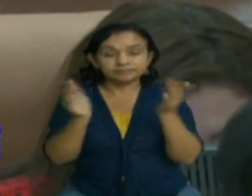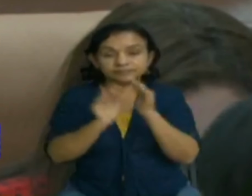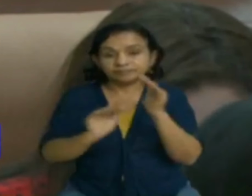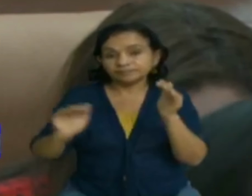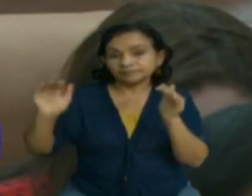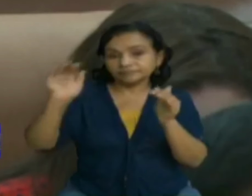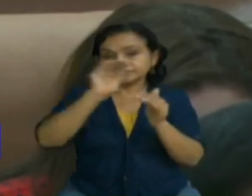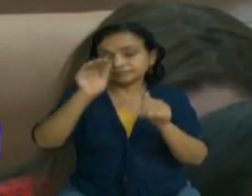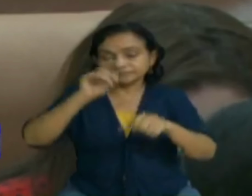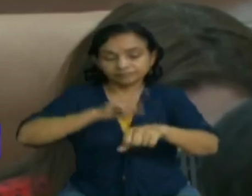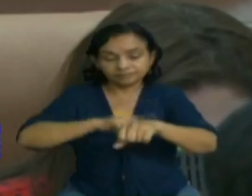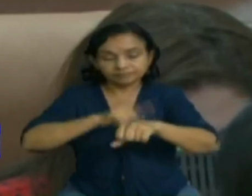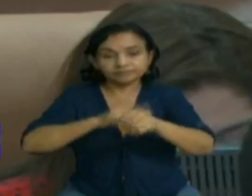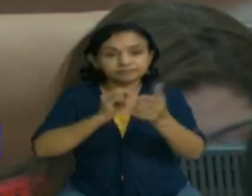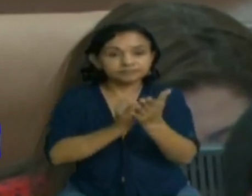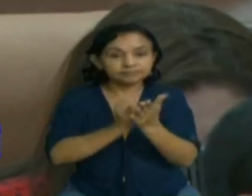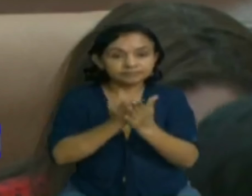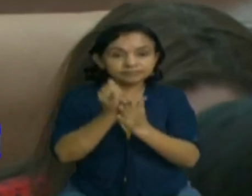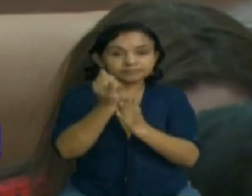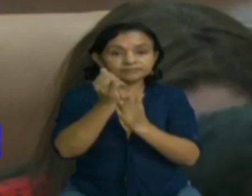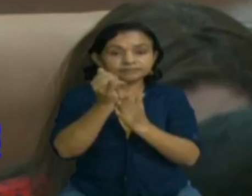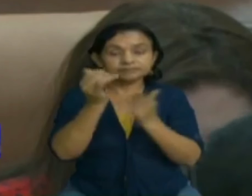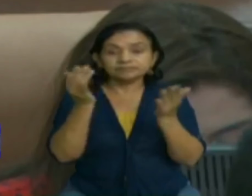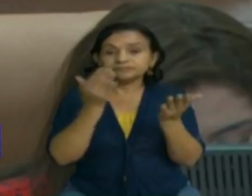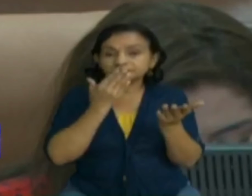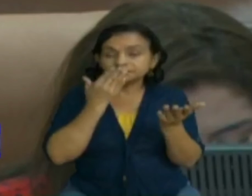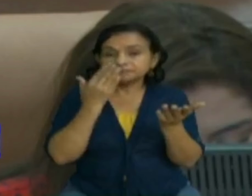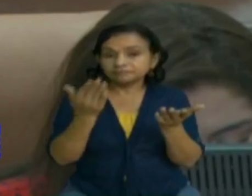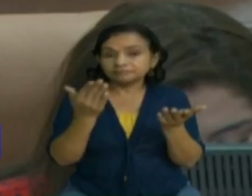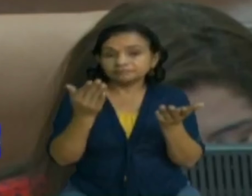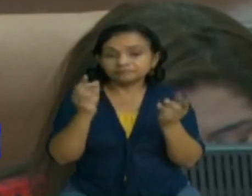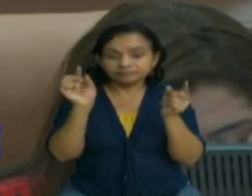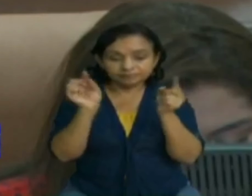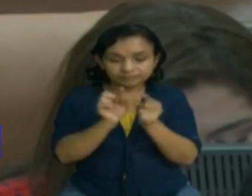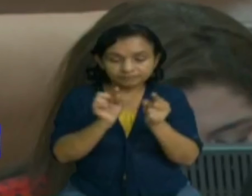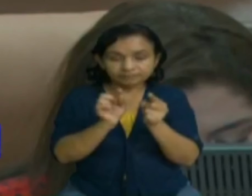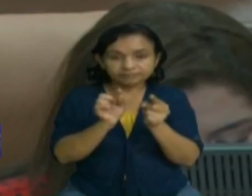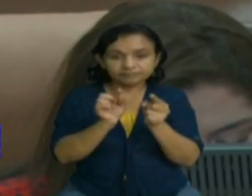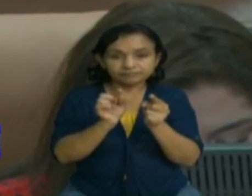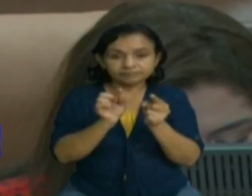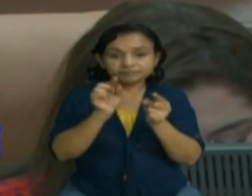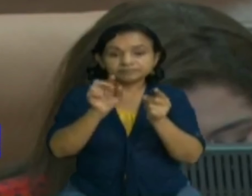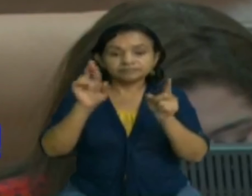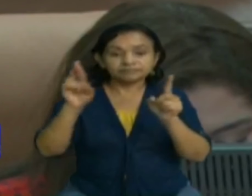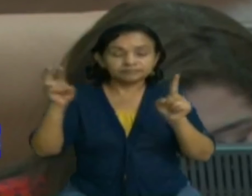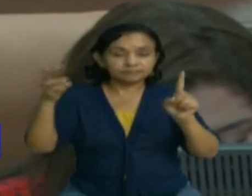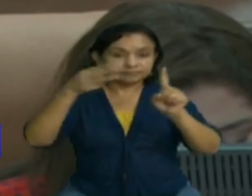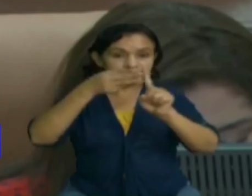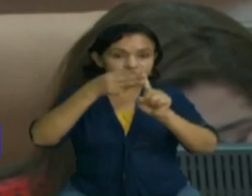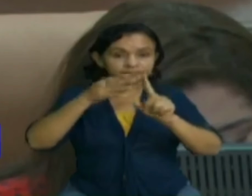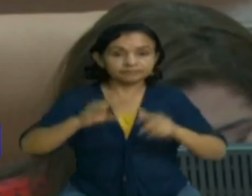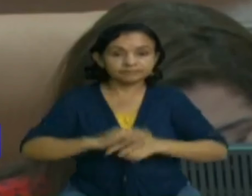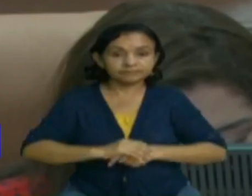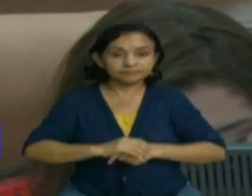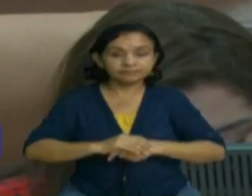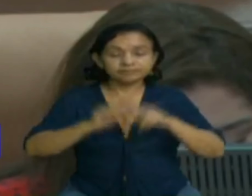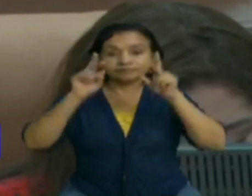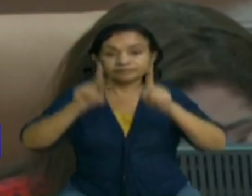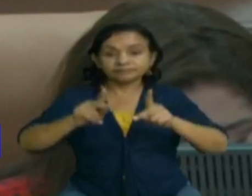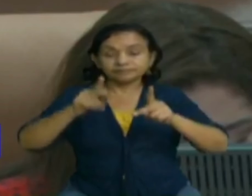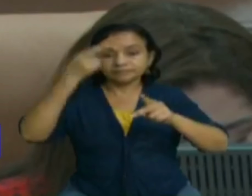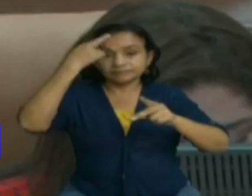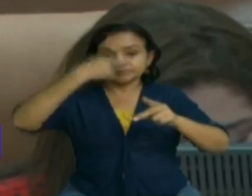el plazo de investigación razonable mínimo en la región. La autoridad